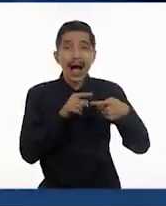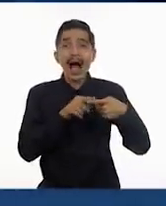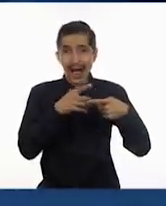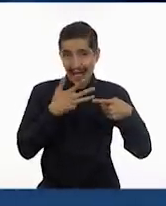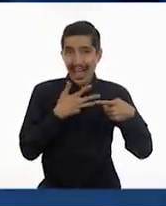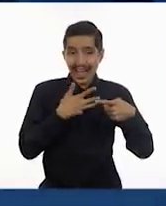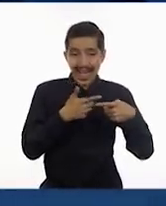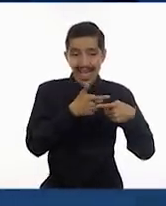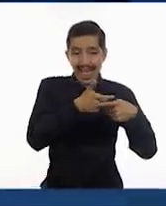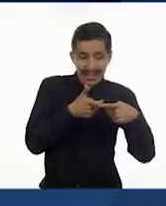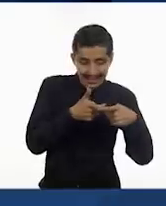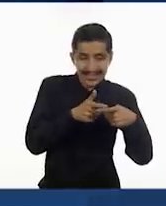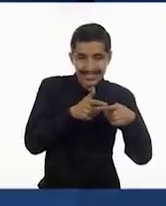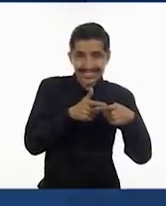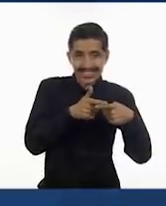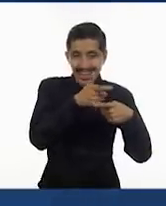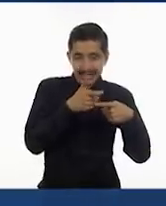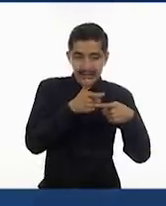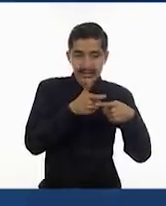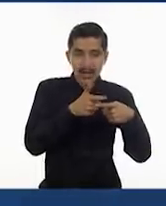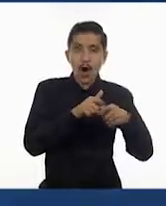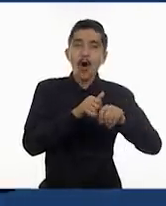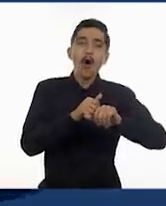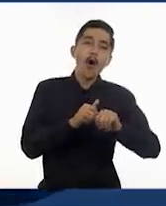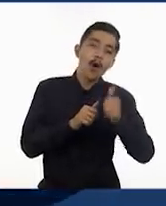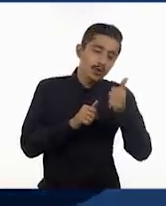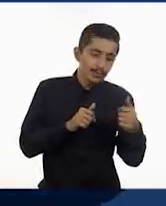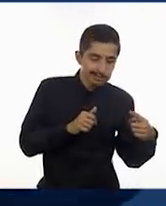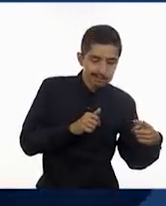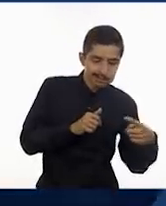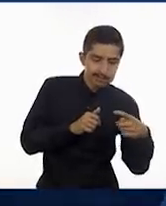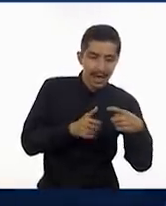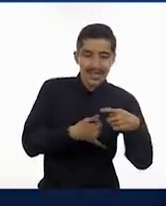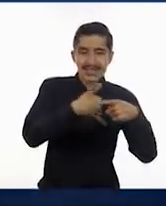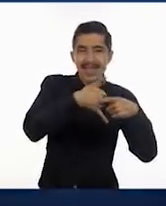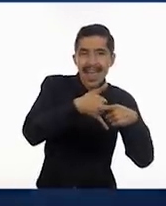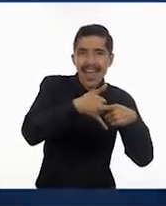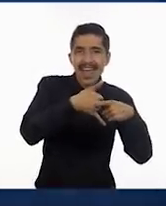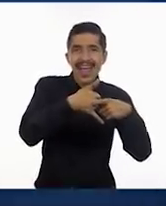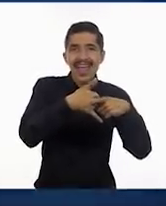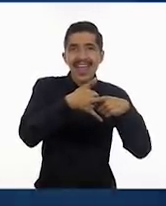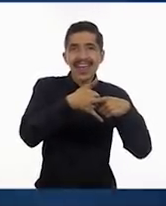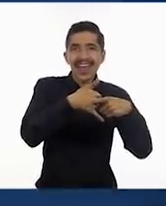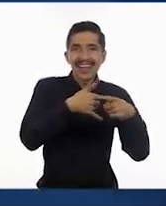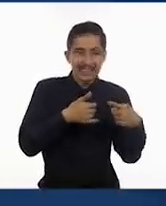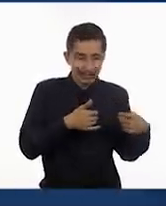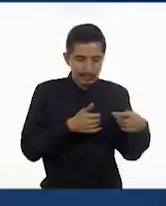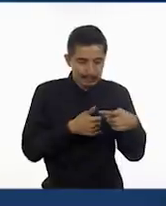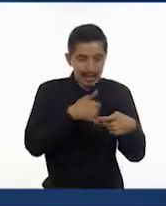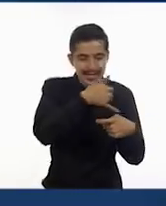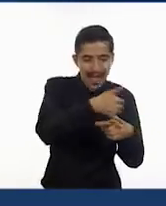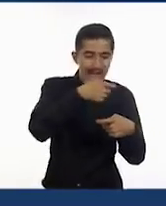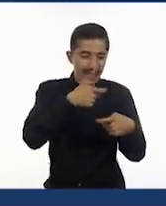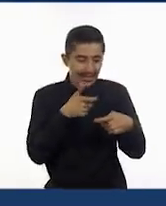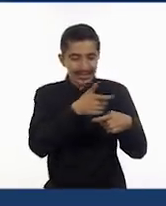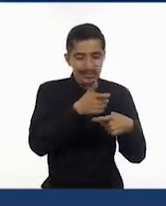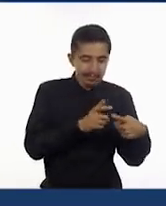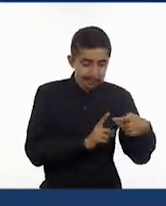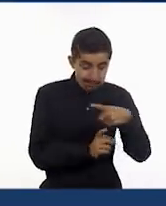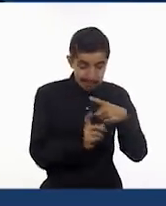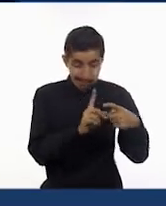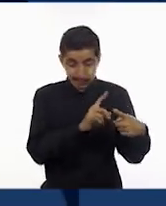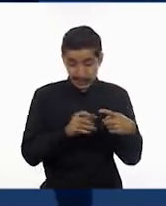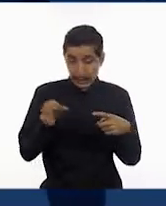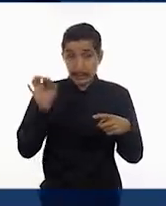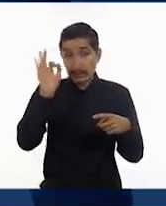X, pero otros tendrán el Y. Y si durante la fecundación se une un óvulo con un